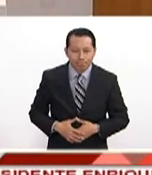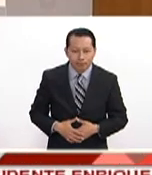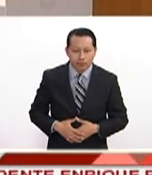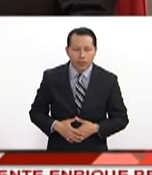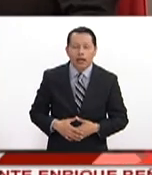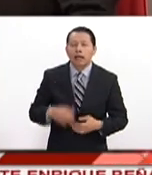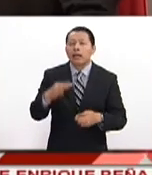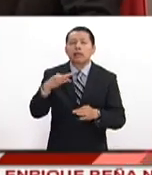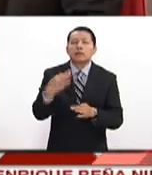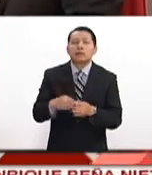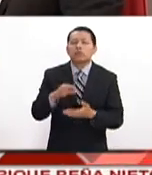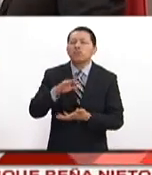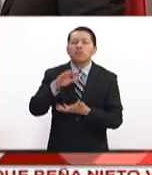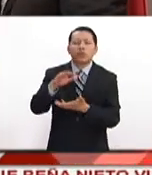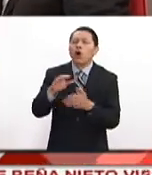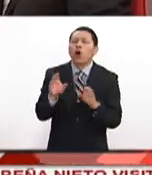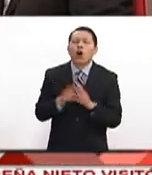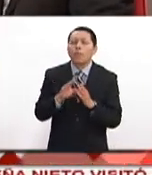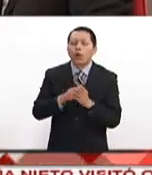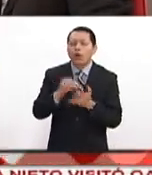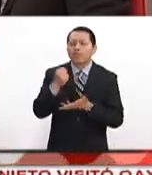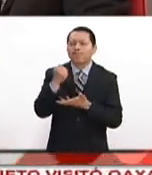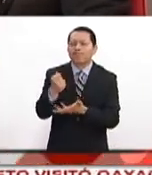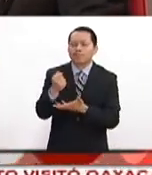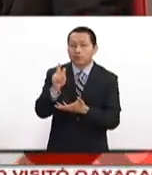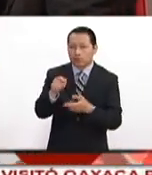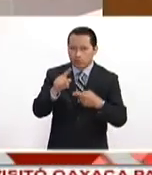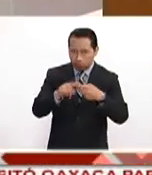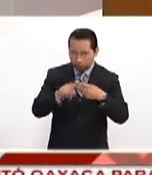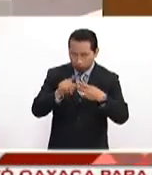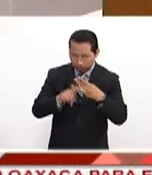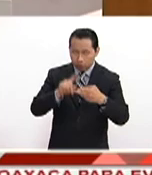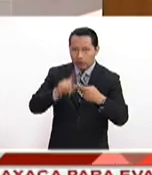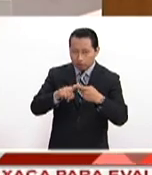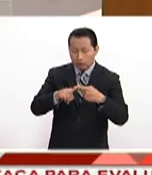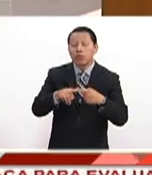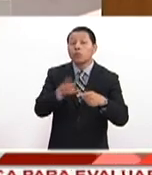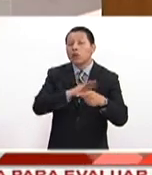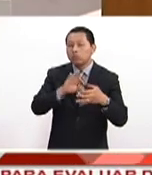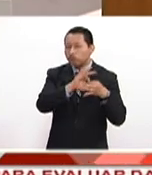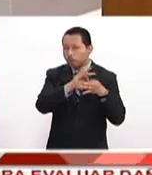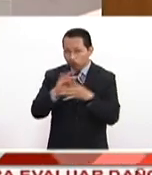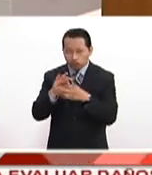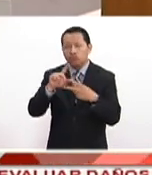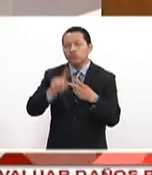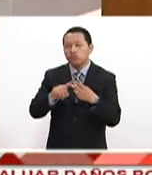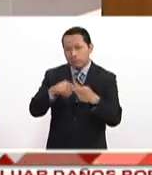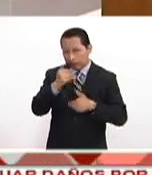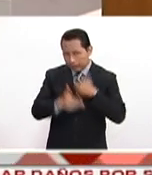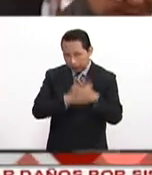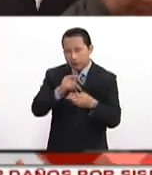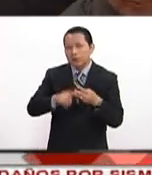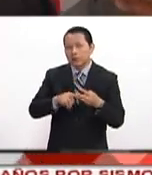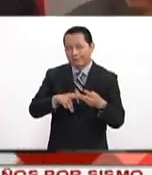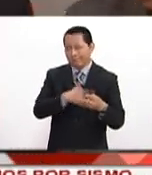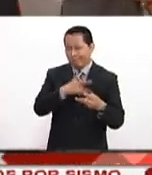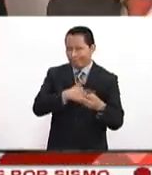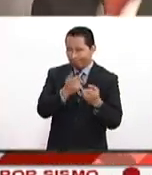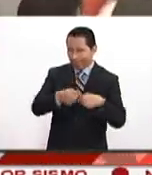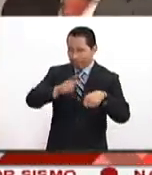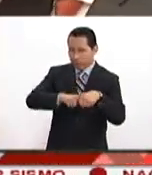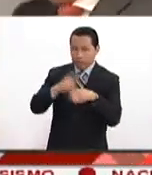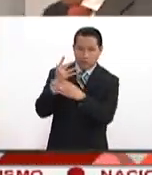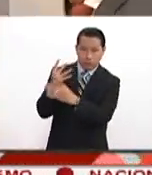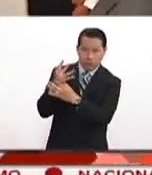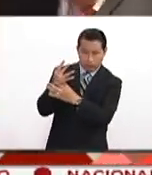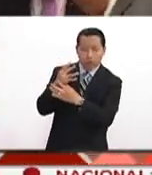está construido sobre 3 pilares: estabilidad, certeza y sentido social, afirmó el secretario de Hacienda, José Antonio Meade